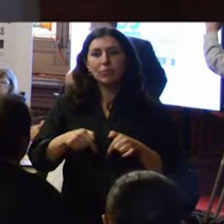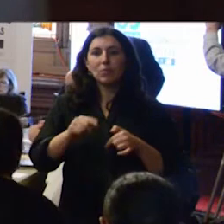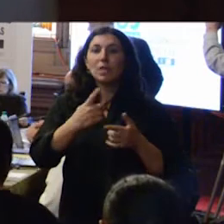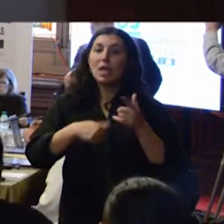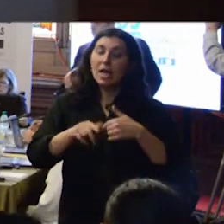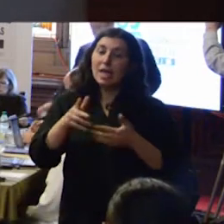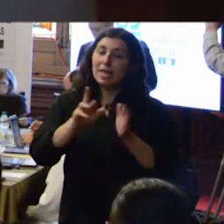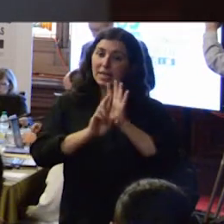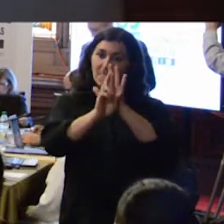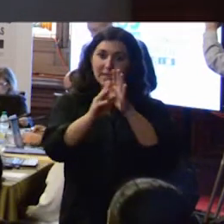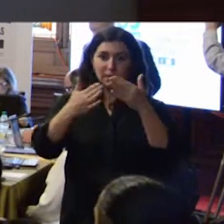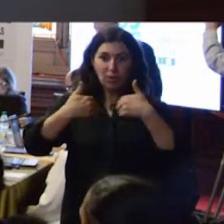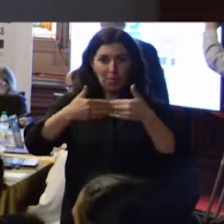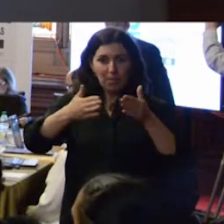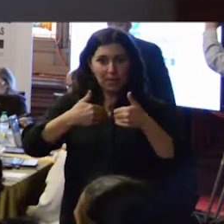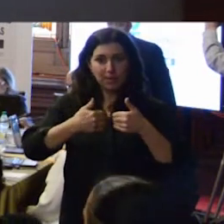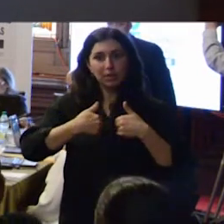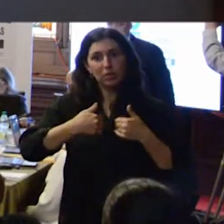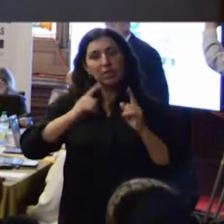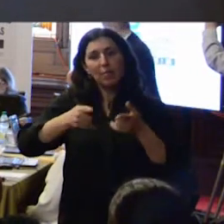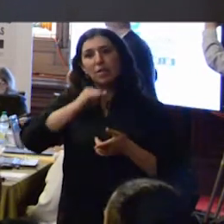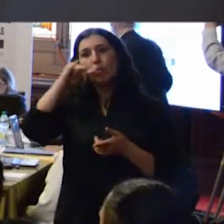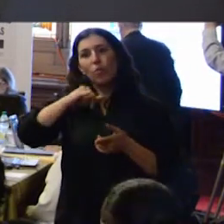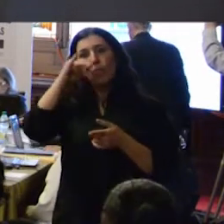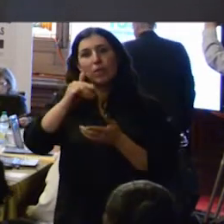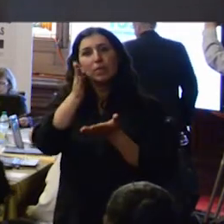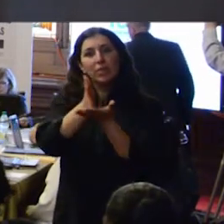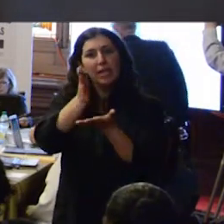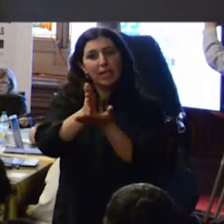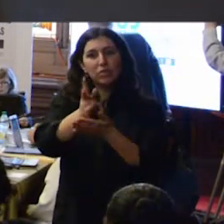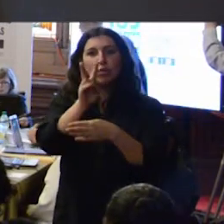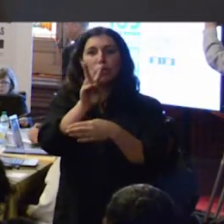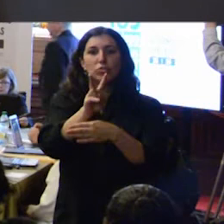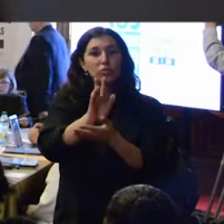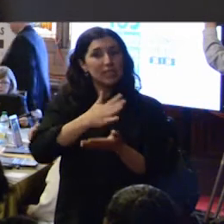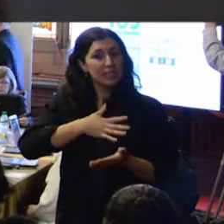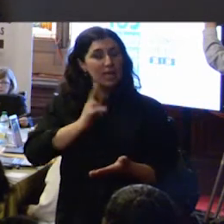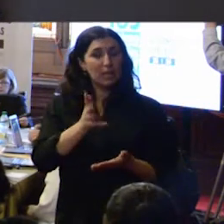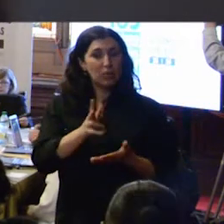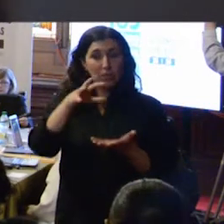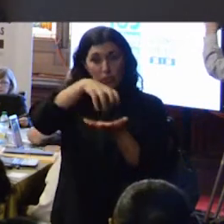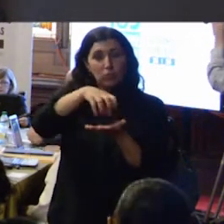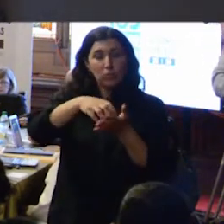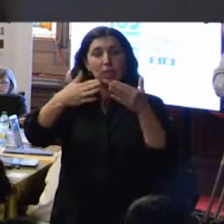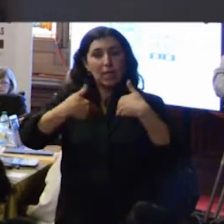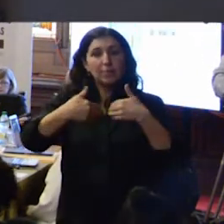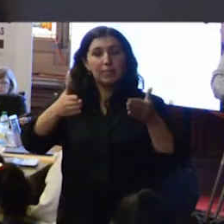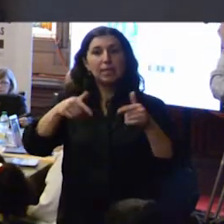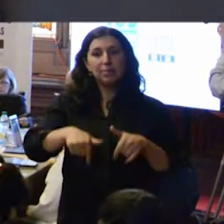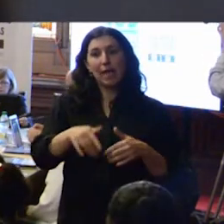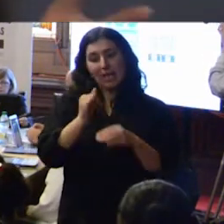Panamá. También relator para la protección de defensores y defensoras de derechos humanos de mi institución.